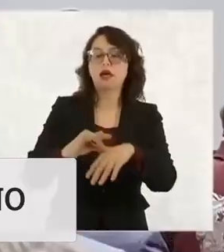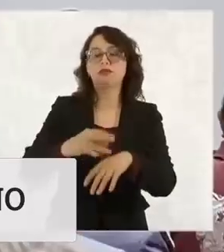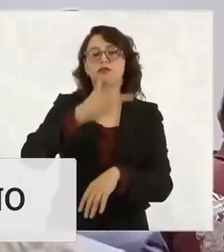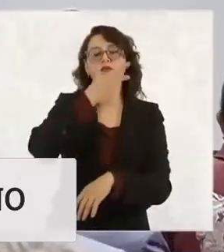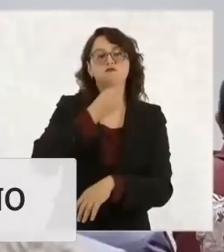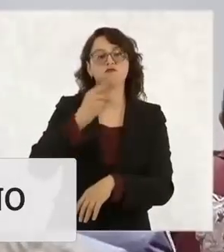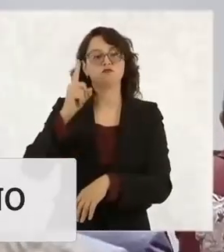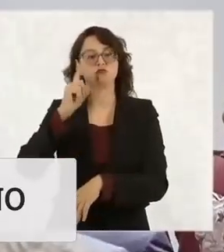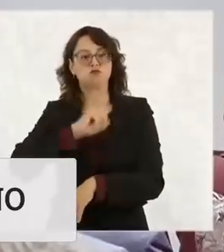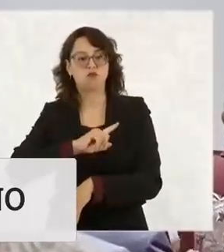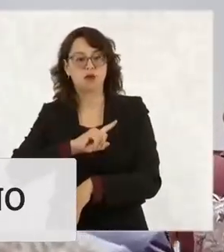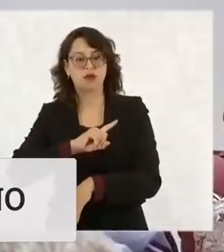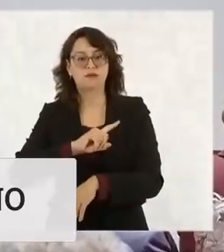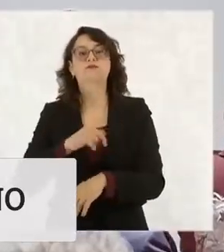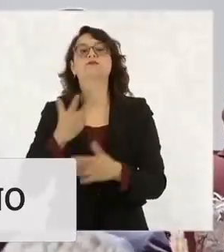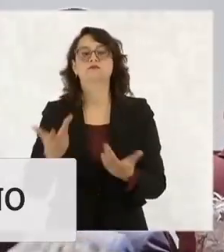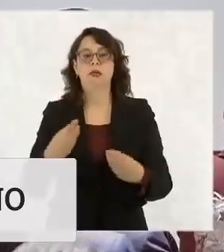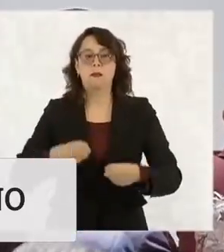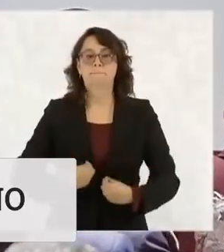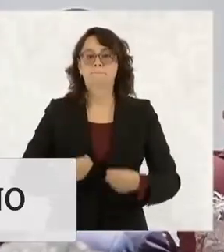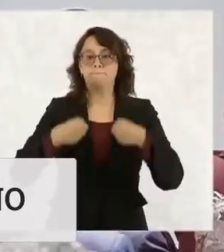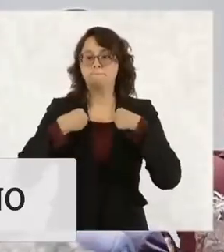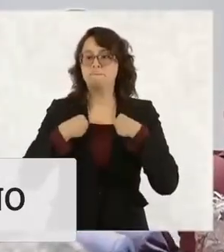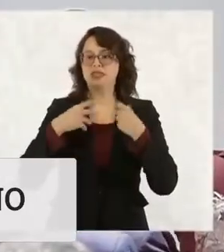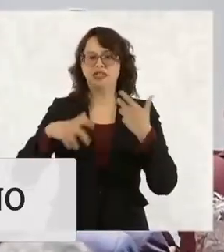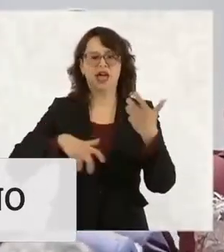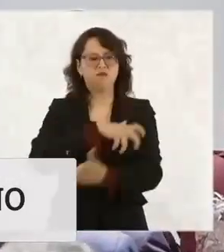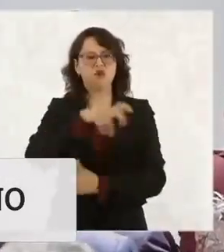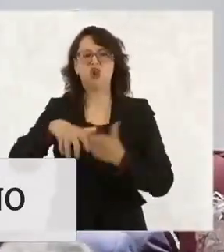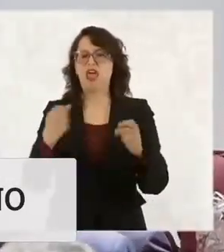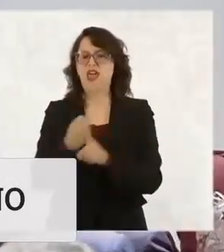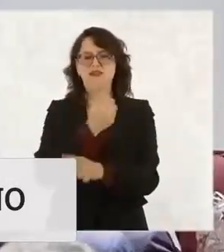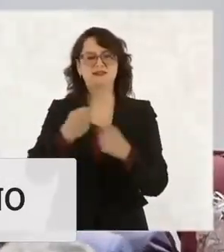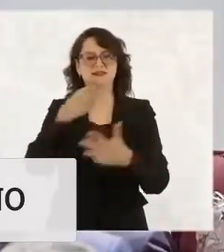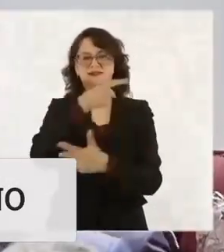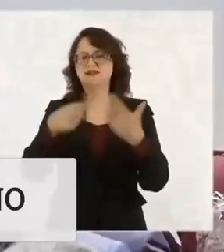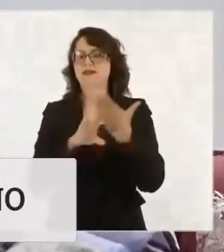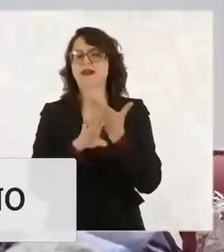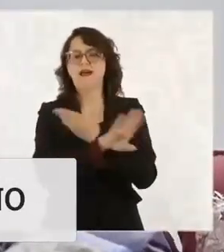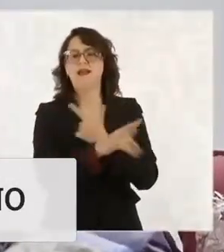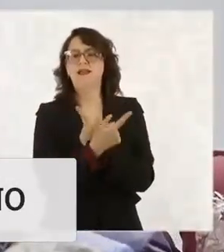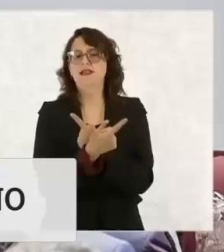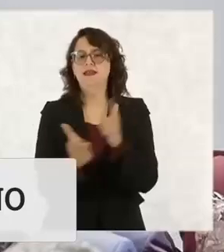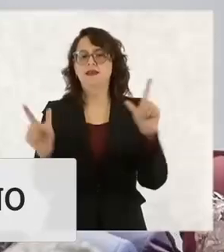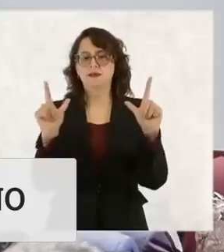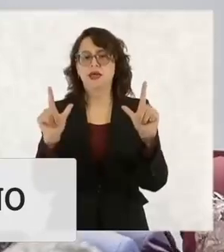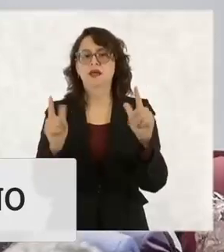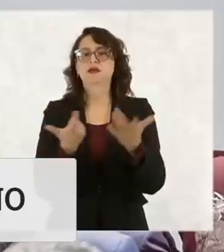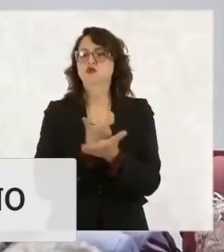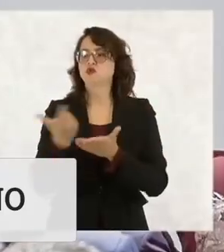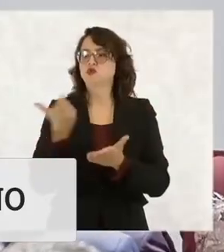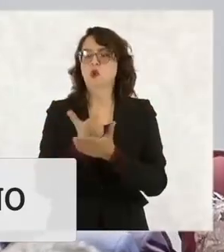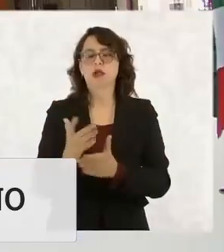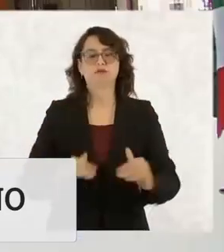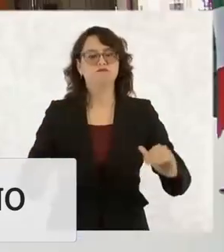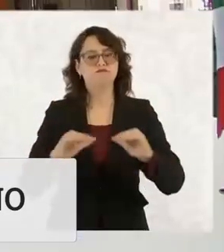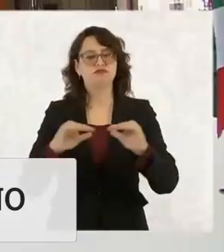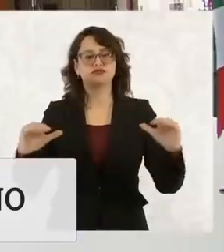las mujeres, el derecho a una vida libre de violencias y la eliminación de la brecha